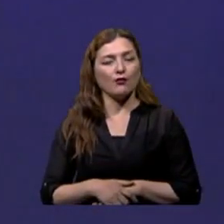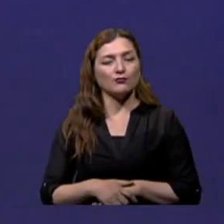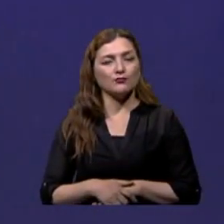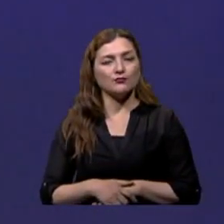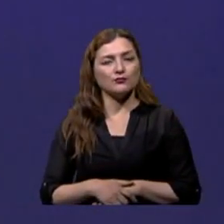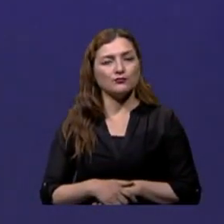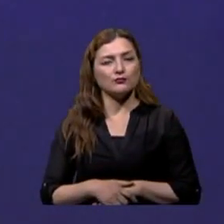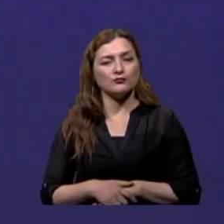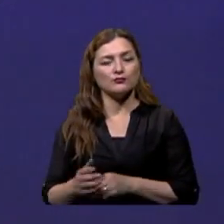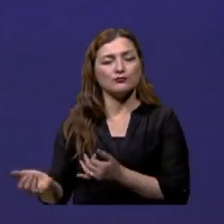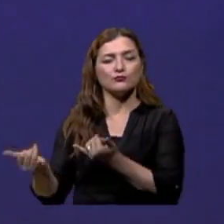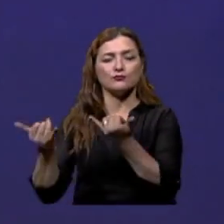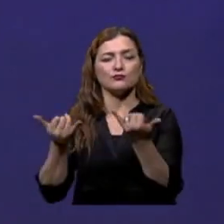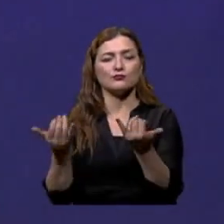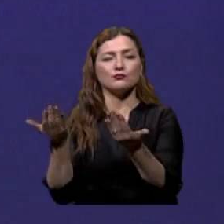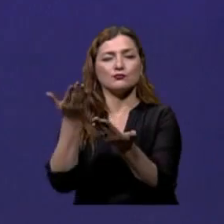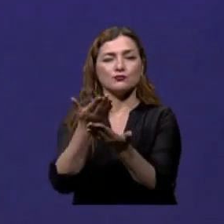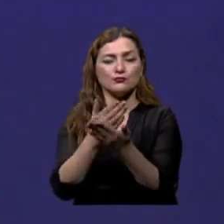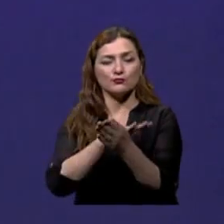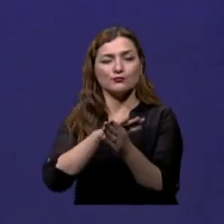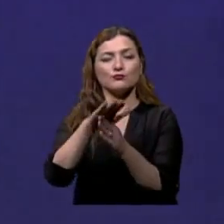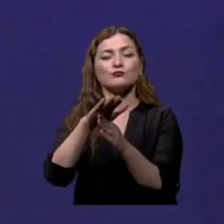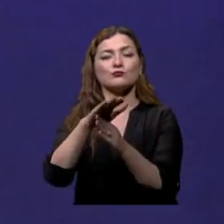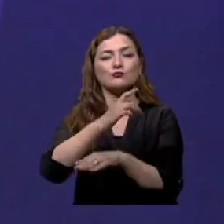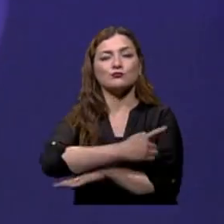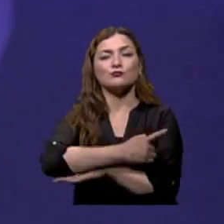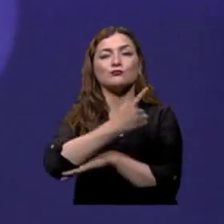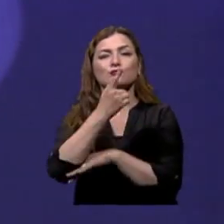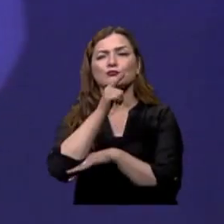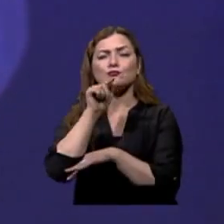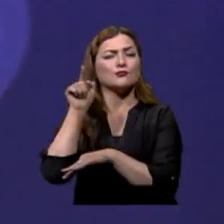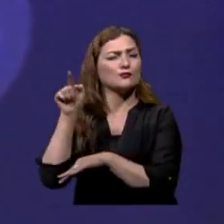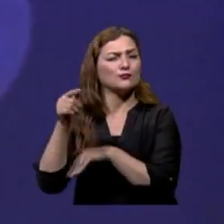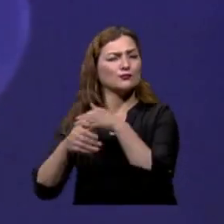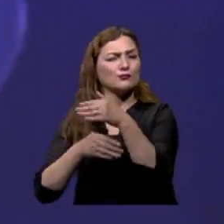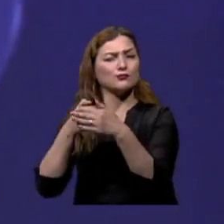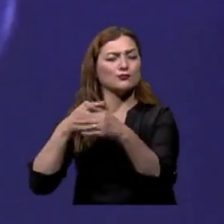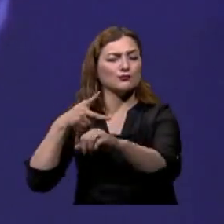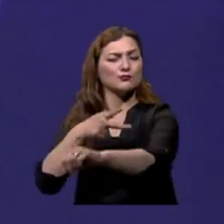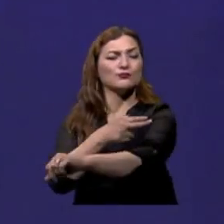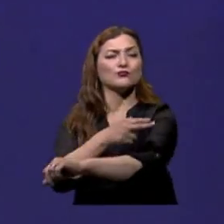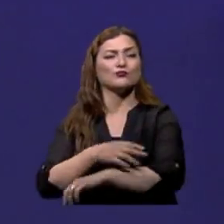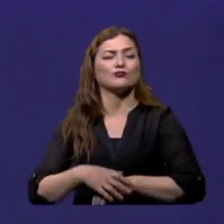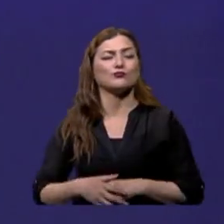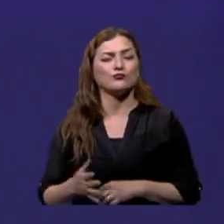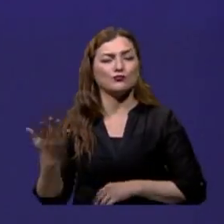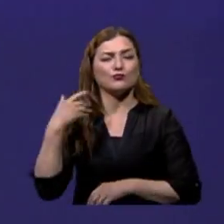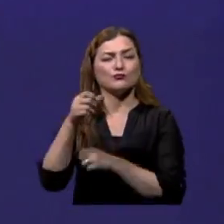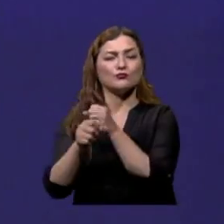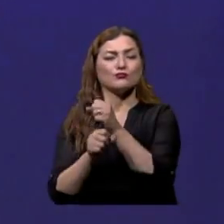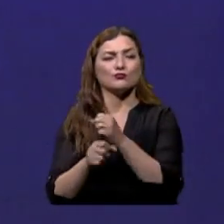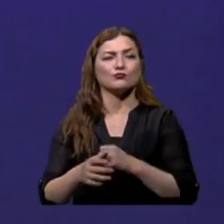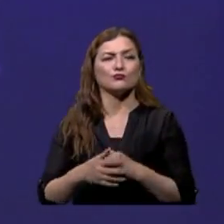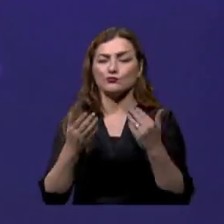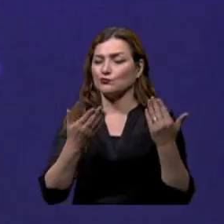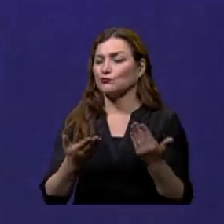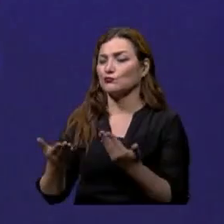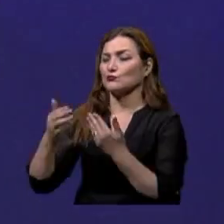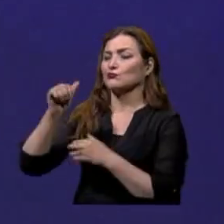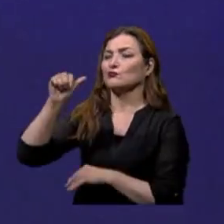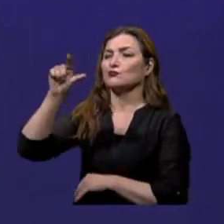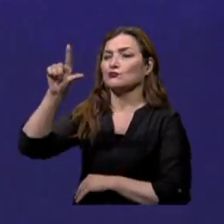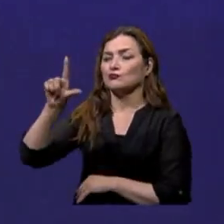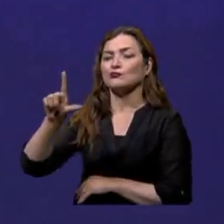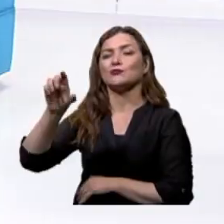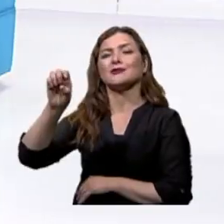Pues ahora presentamos nosotros a nuestro invitado del día, quien pasó por un proceso de amputación pues hace algunos años. Vamos a dar la bienvenida a Alexander